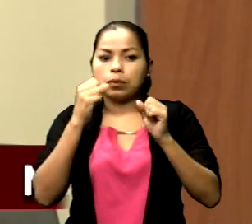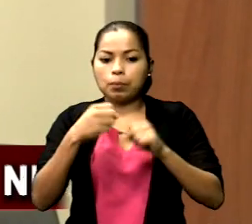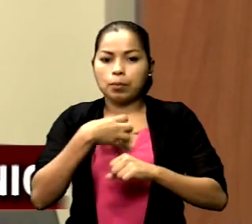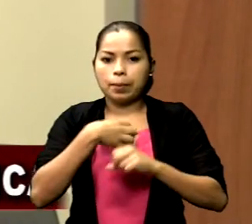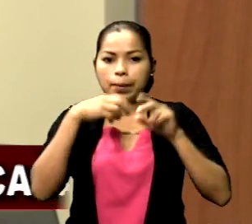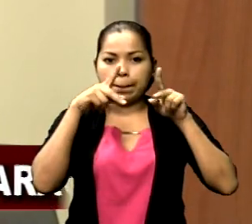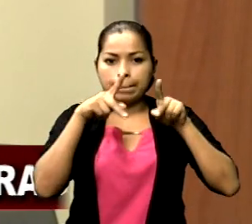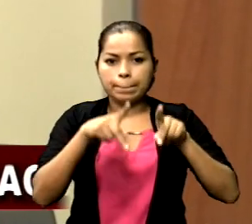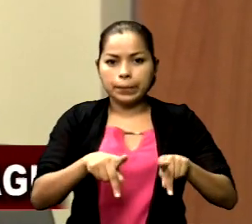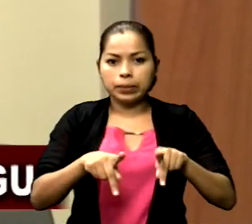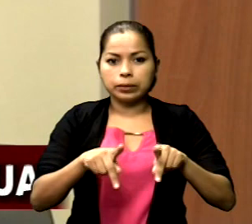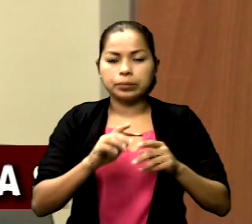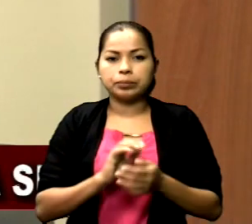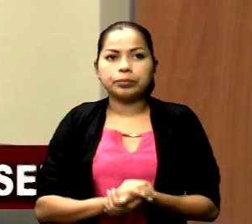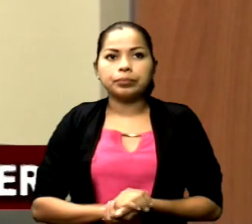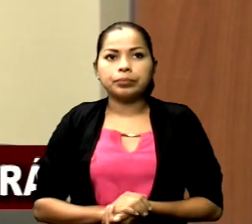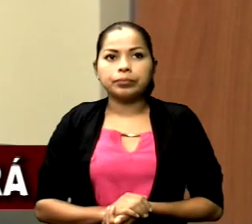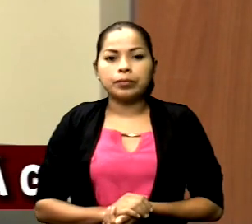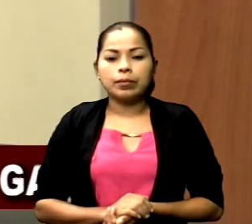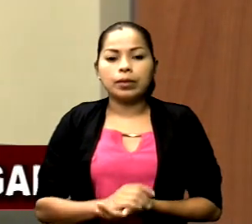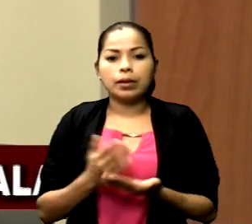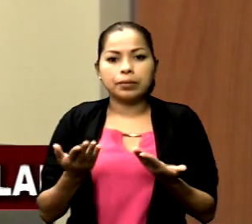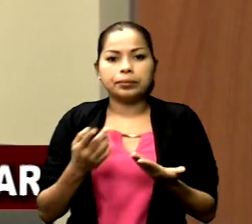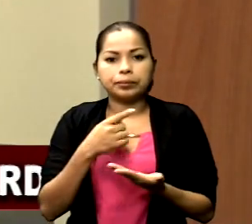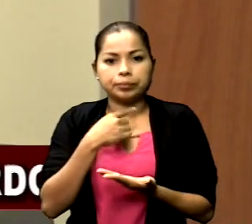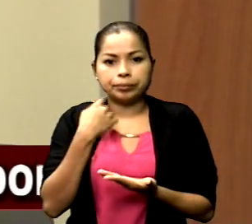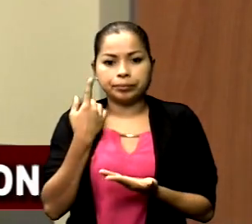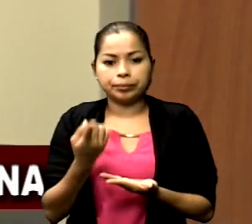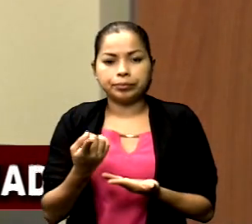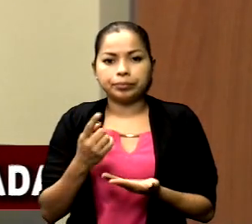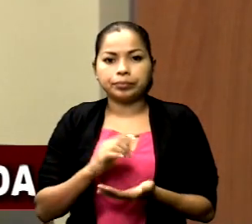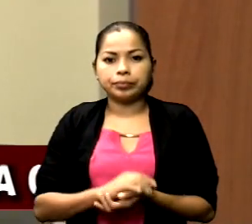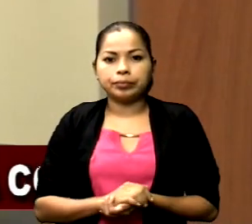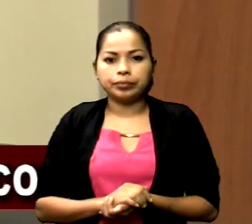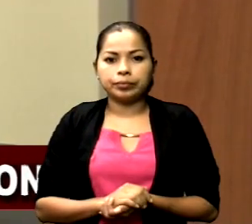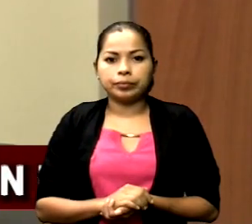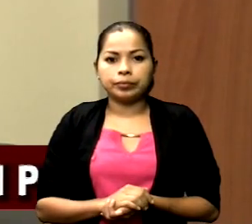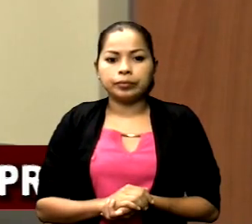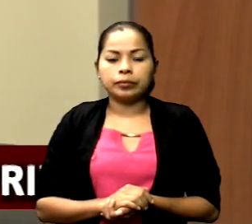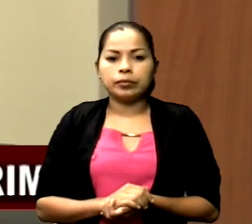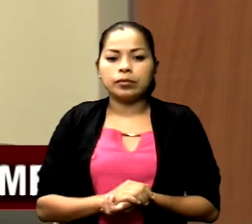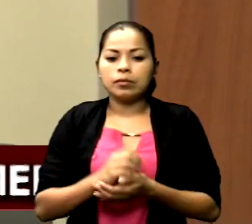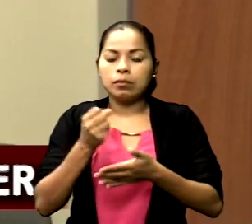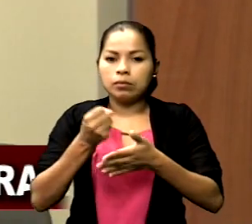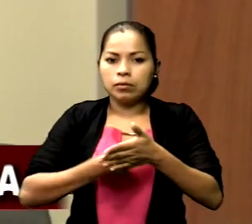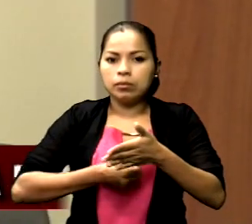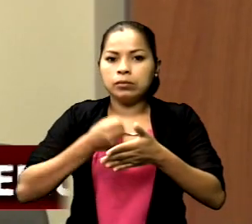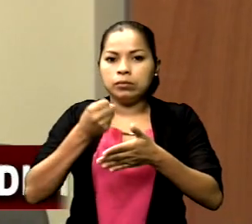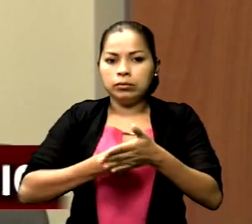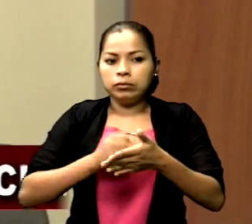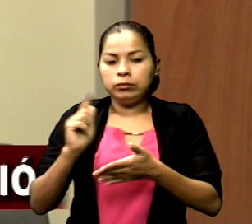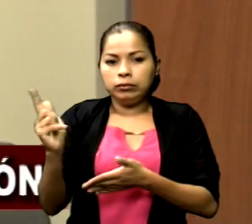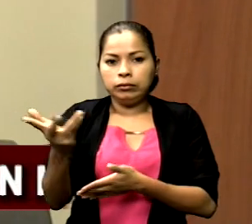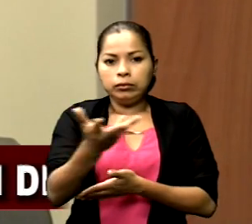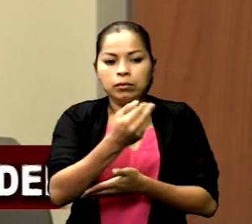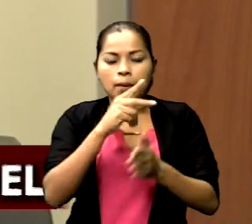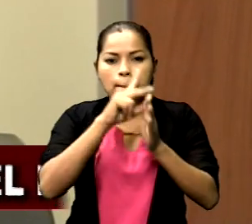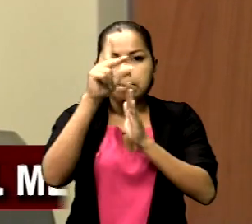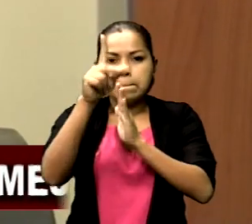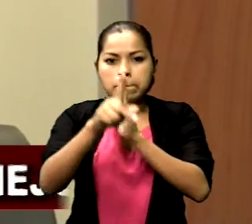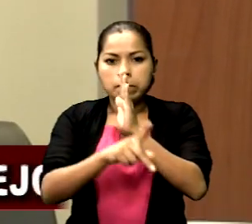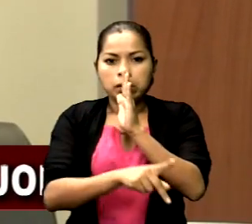mismo. Entonces, realmente, ese esfuerzo que todos los